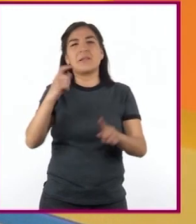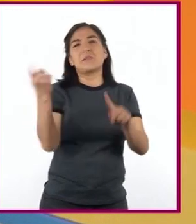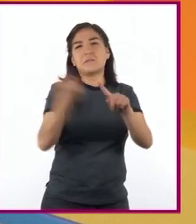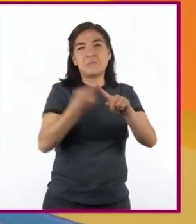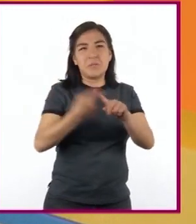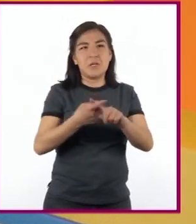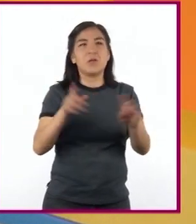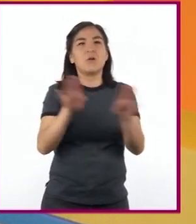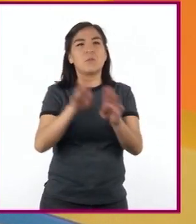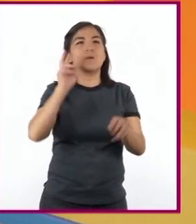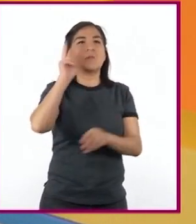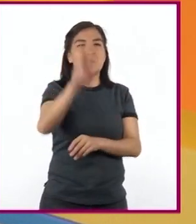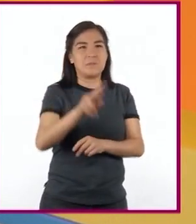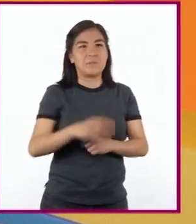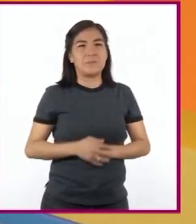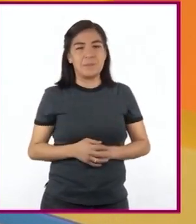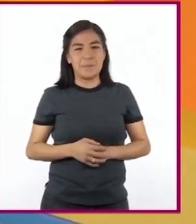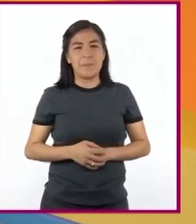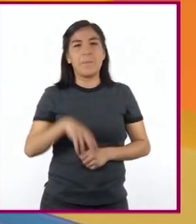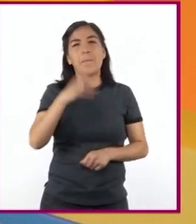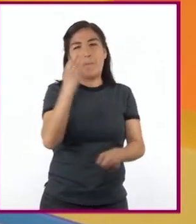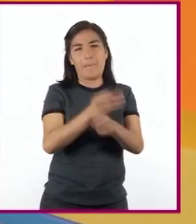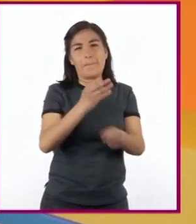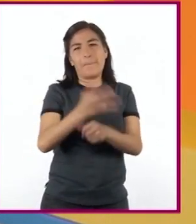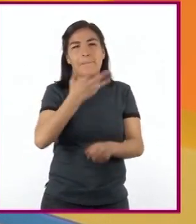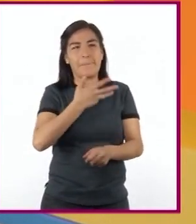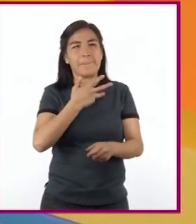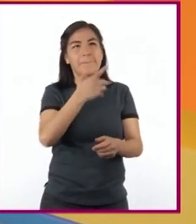digitales y audiovisuales que tengan a la mano.